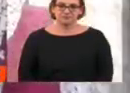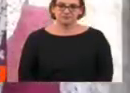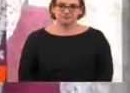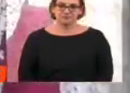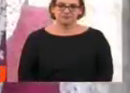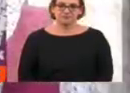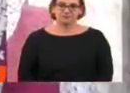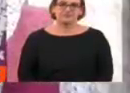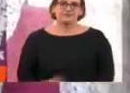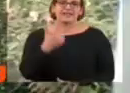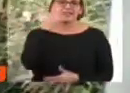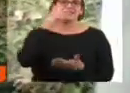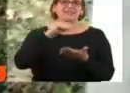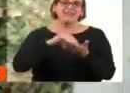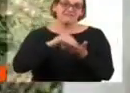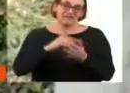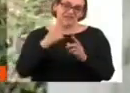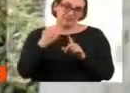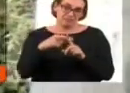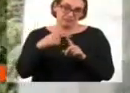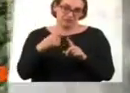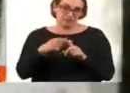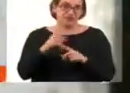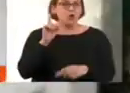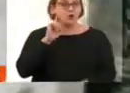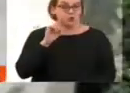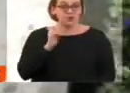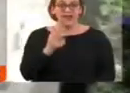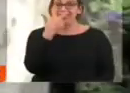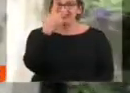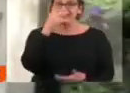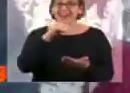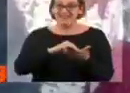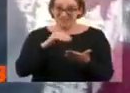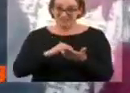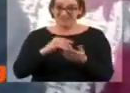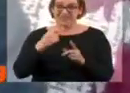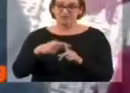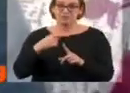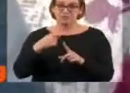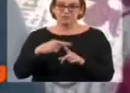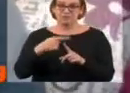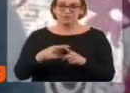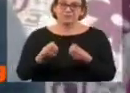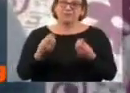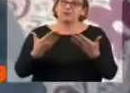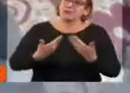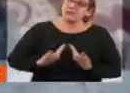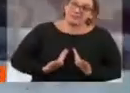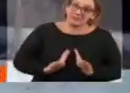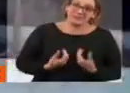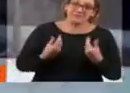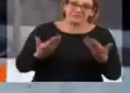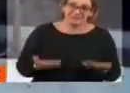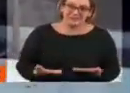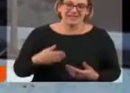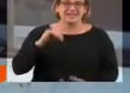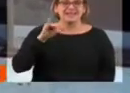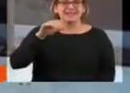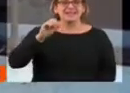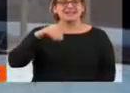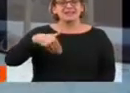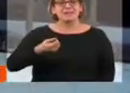Tres veces me dieron positivo. Así como escuchó, tres veces positivo. ¿Y por qué a mí? Esta es la historia de Ismael Sierra, uno de los